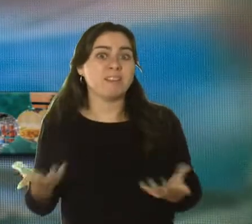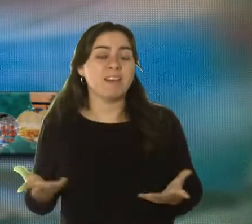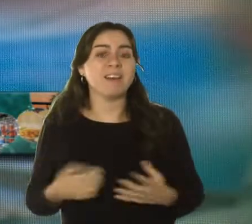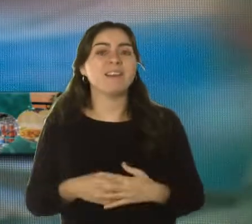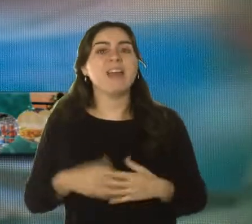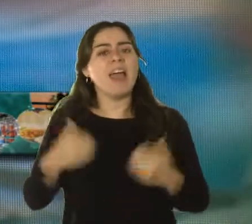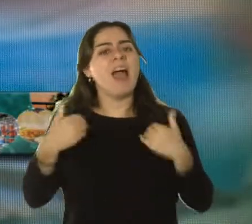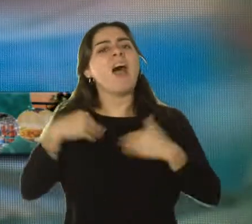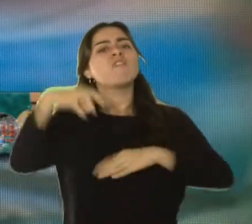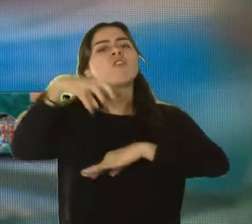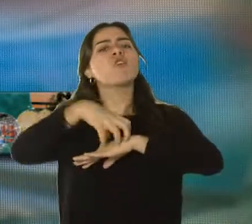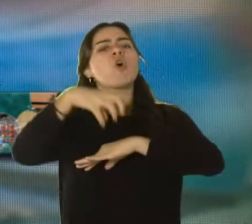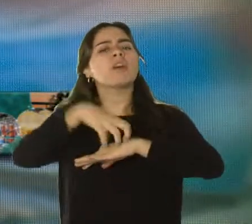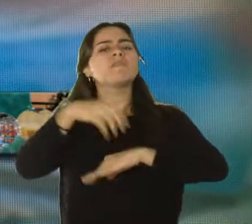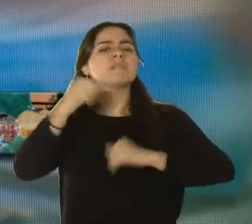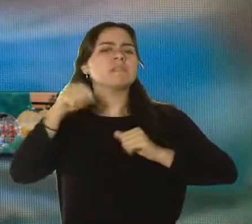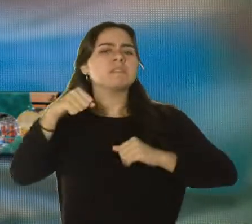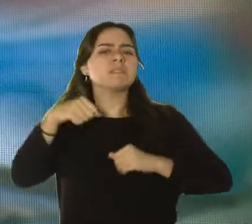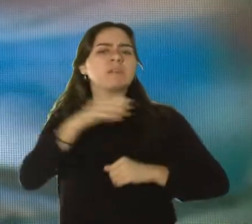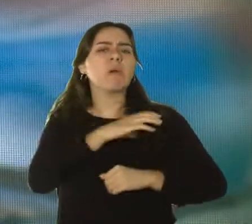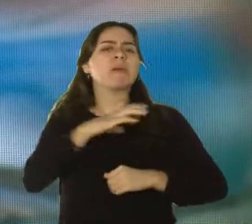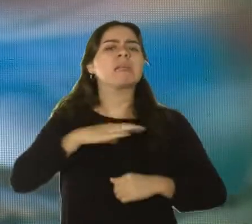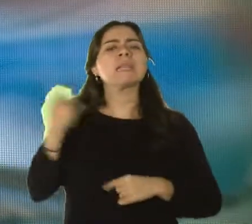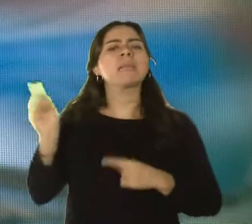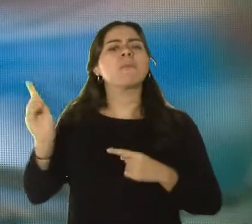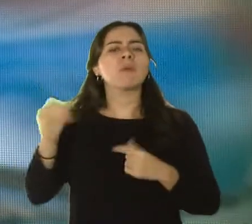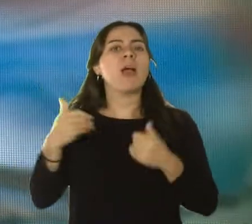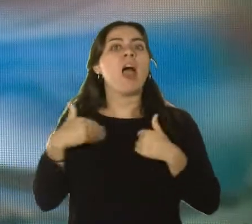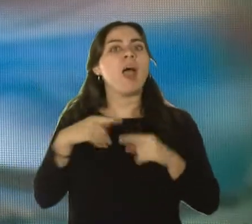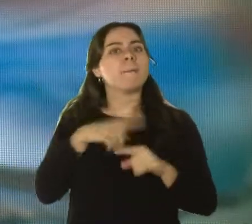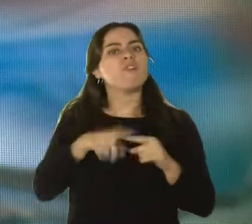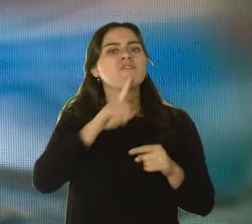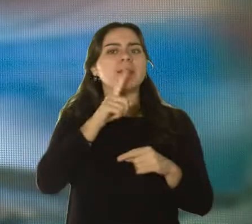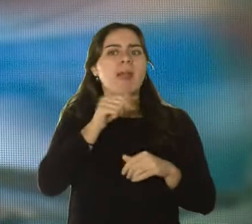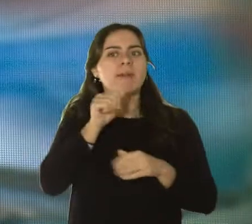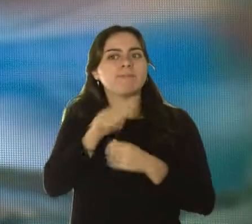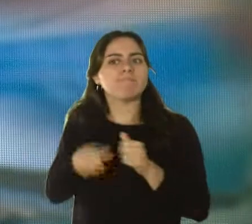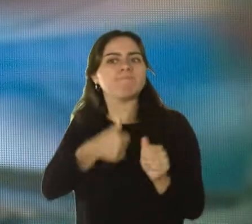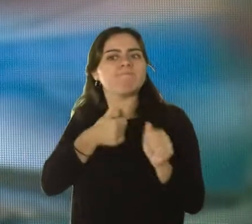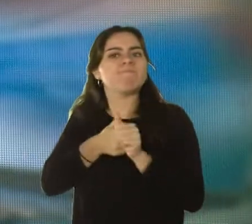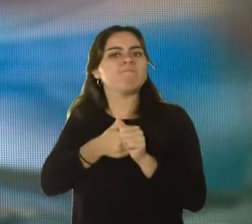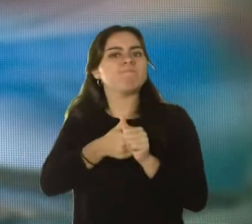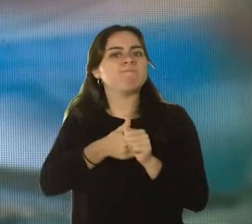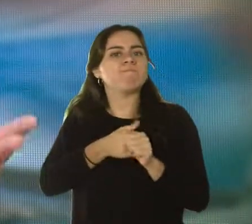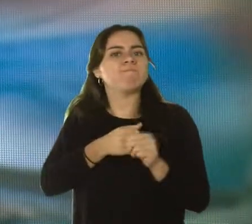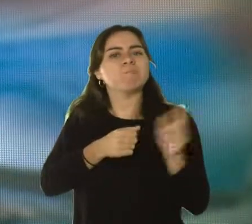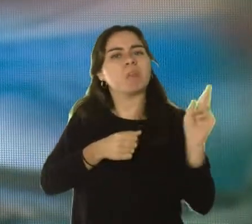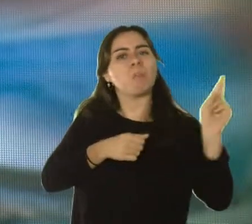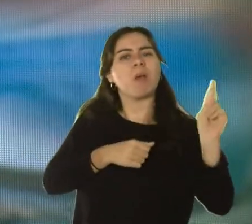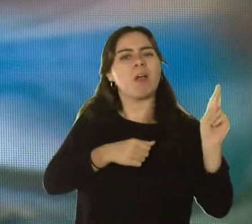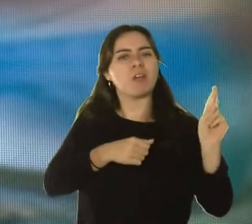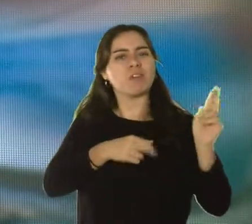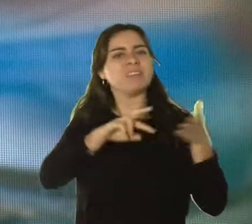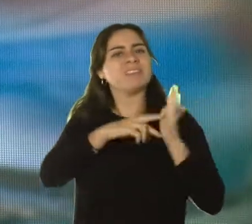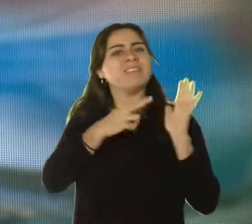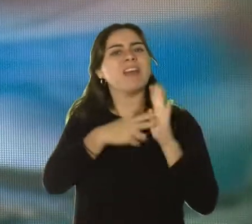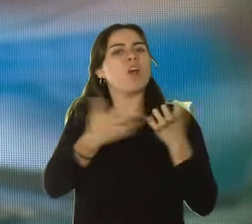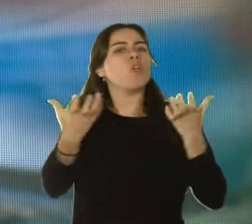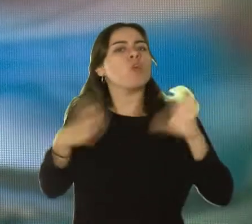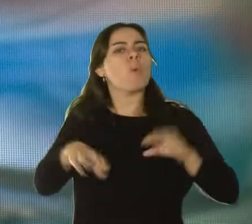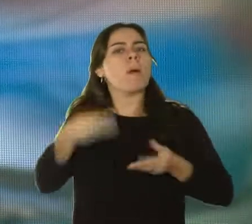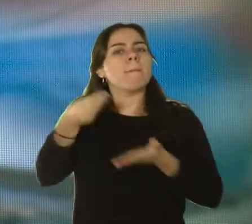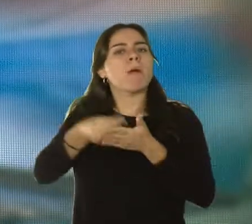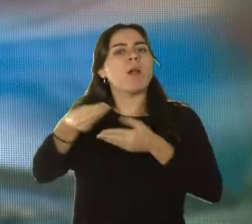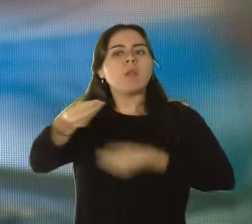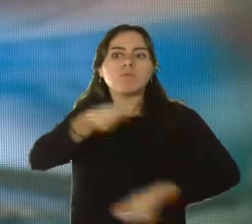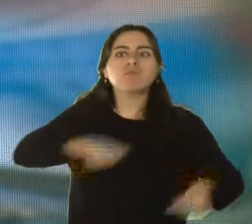sí es demócrata, pero también tiene sus ramas conservadoras que no permiten que se utilice el dinero libremente como tal vez el presidente